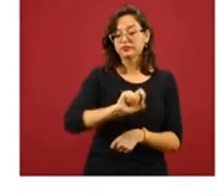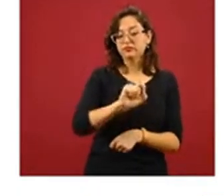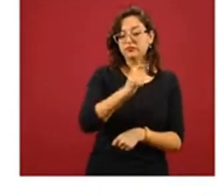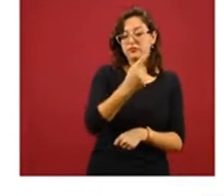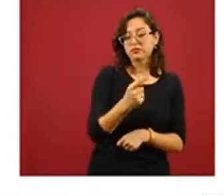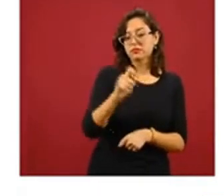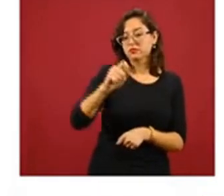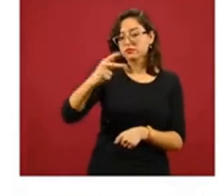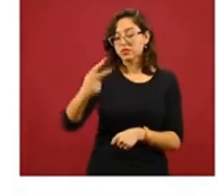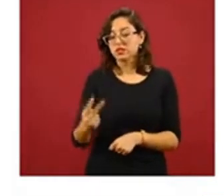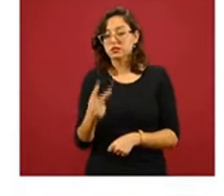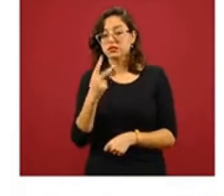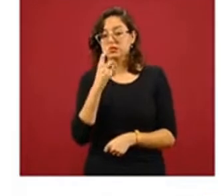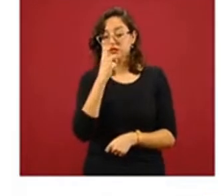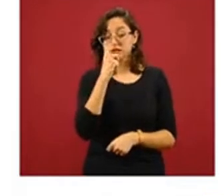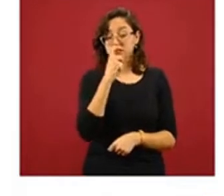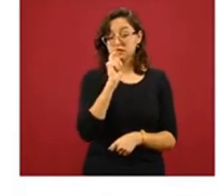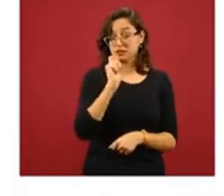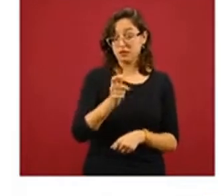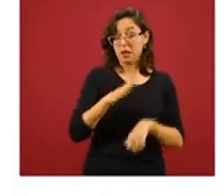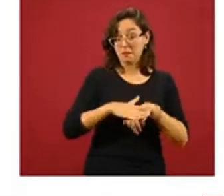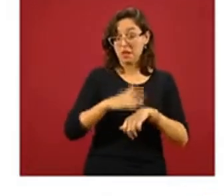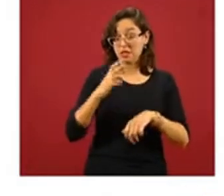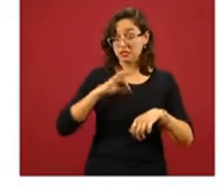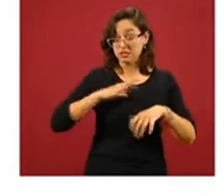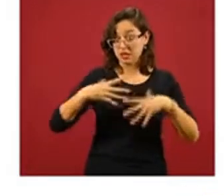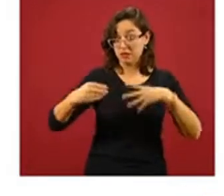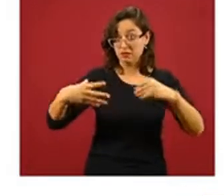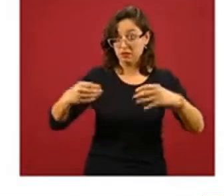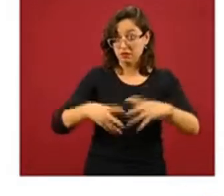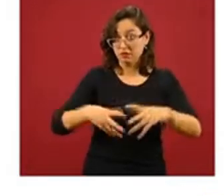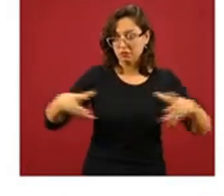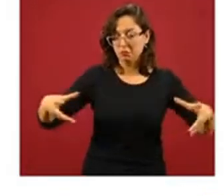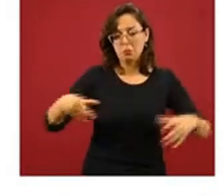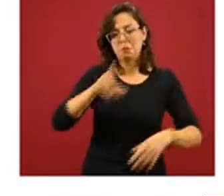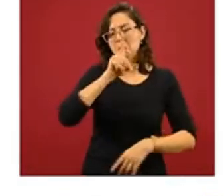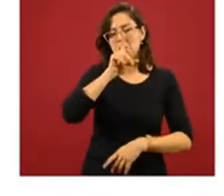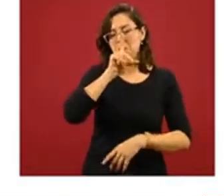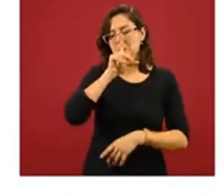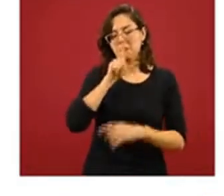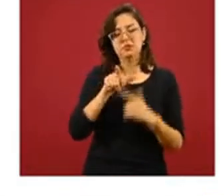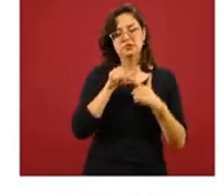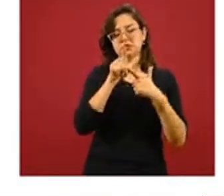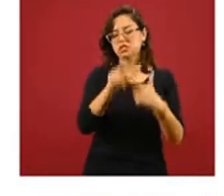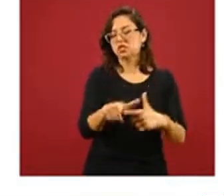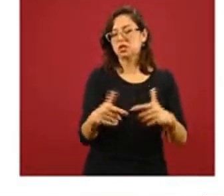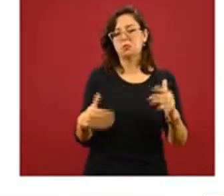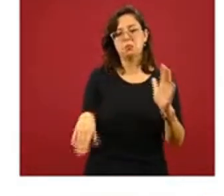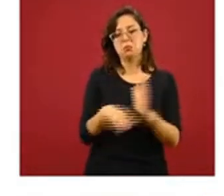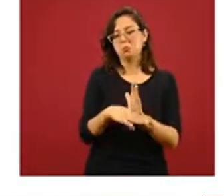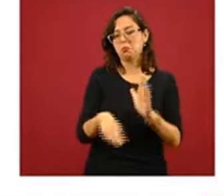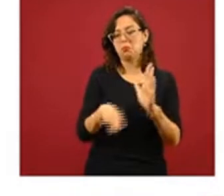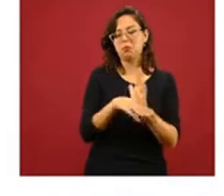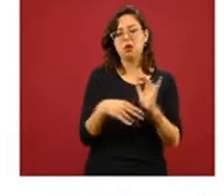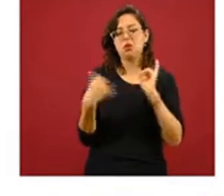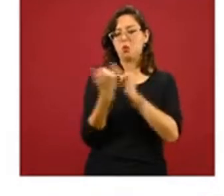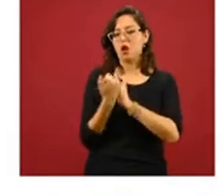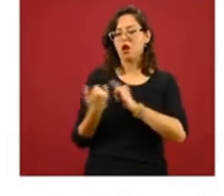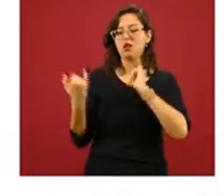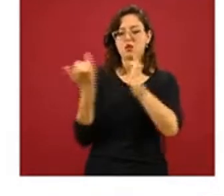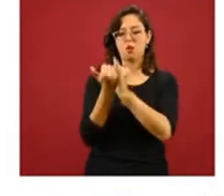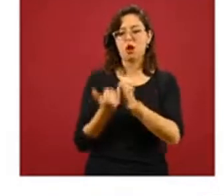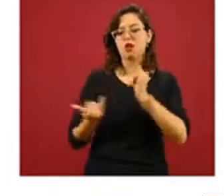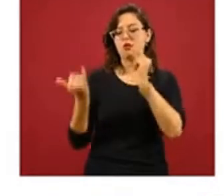por eso se incrementa el porcentaje de positividad, de hecho se mantiene bastante estable, es decir, que prácticamente cada